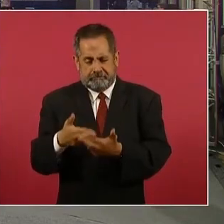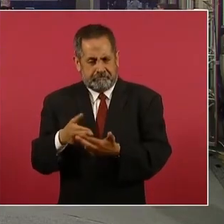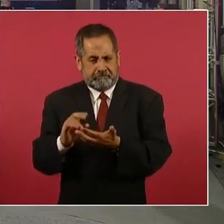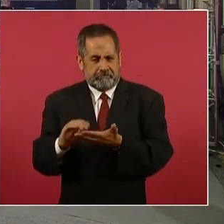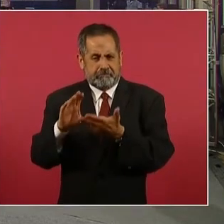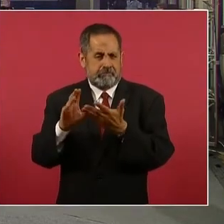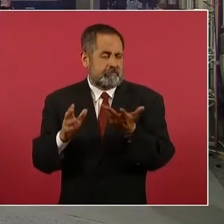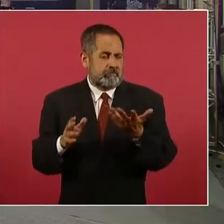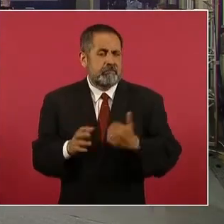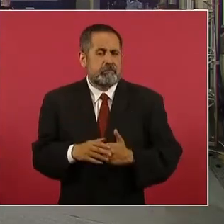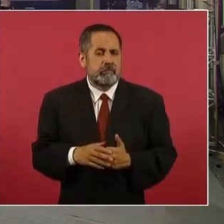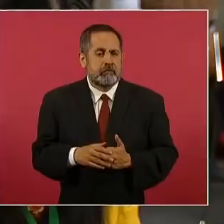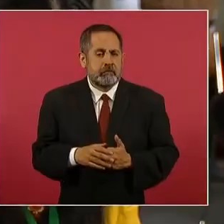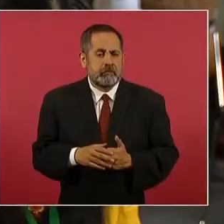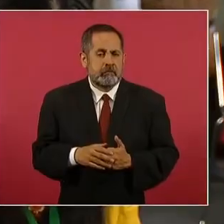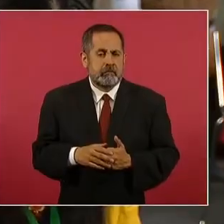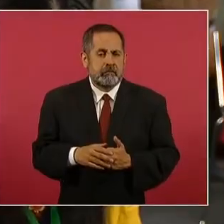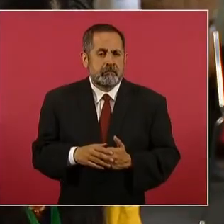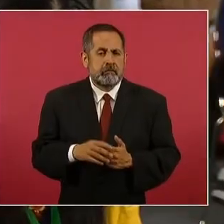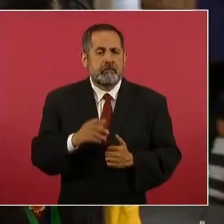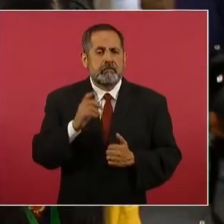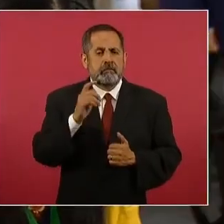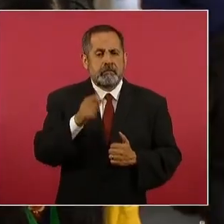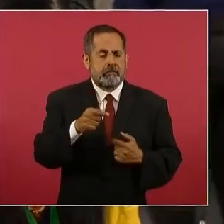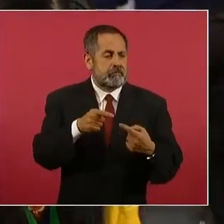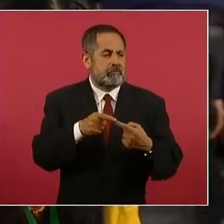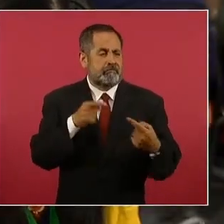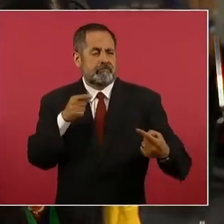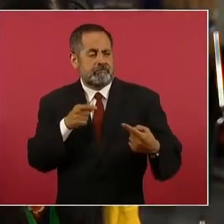digo, finalmente todo lo que tuvo que enfrentar